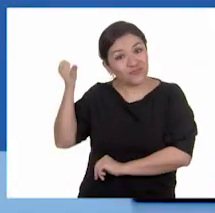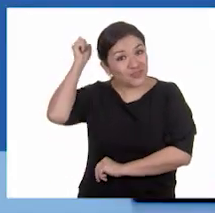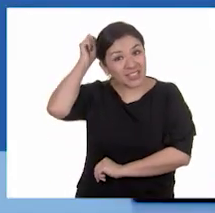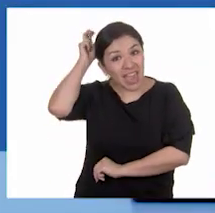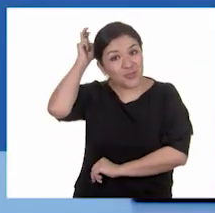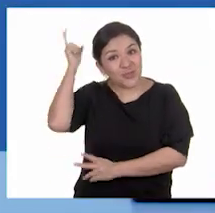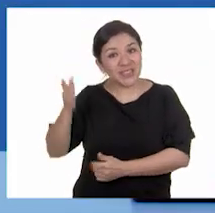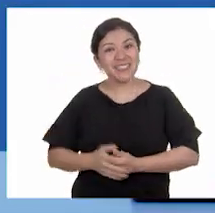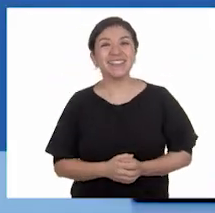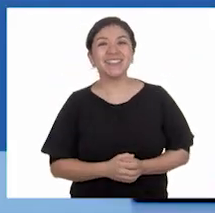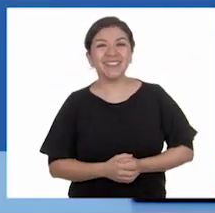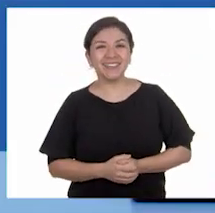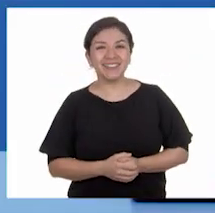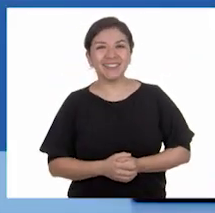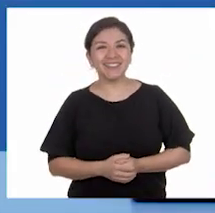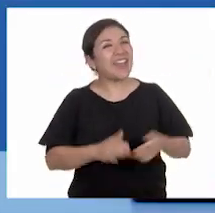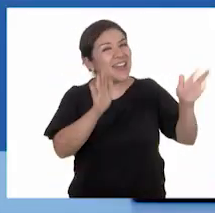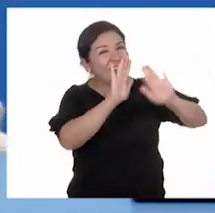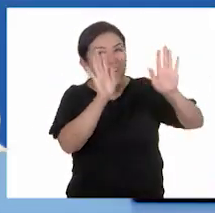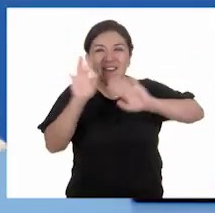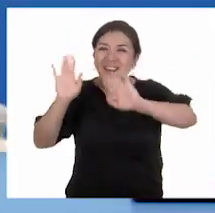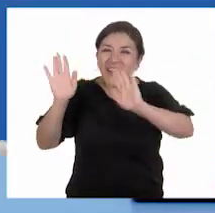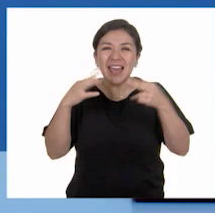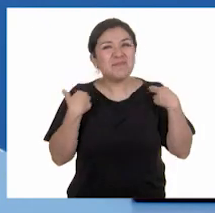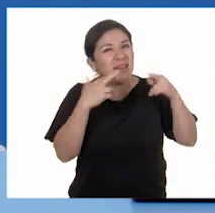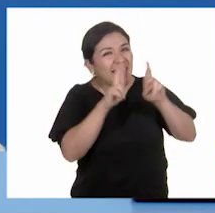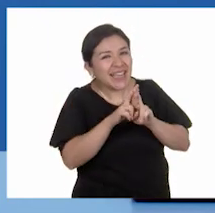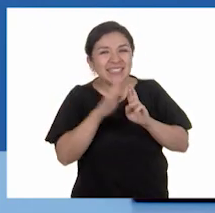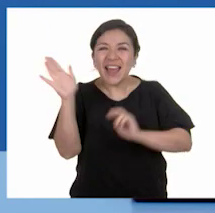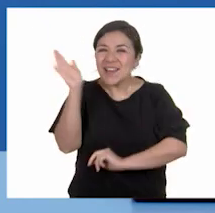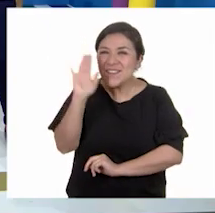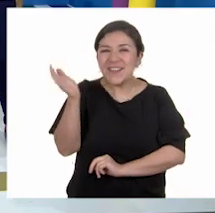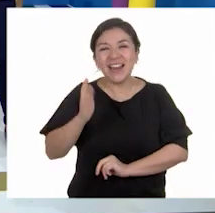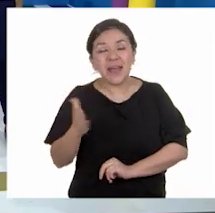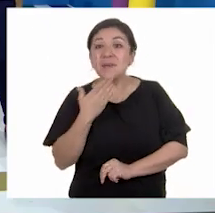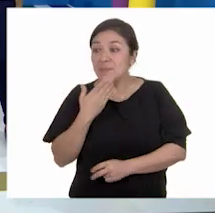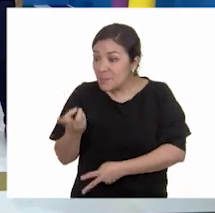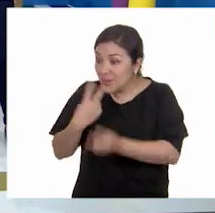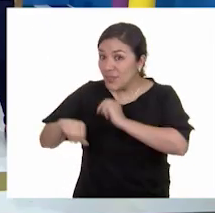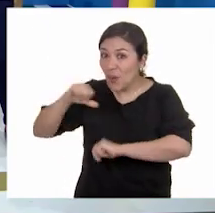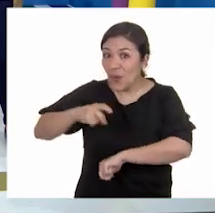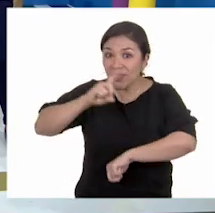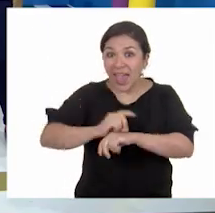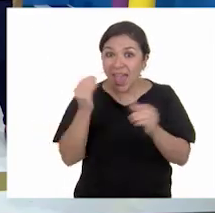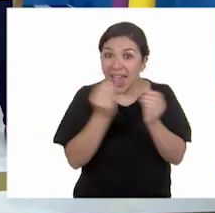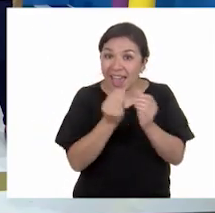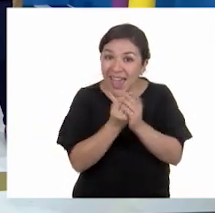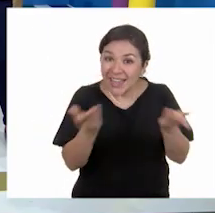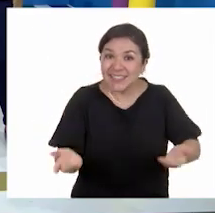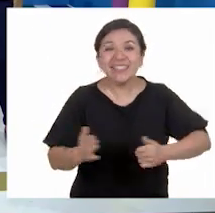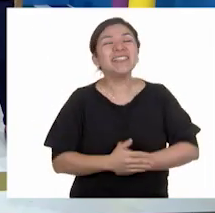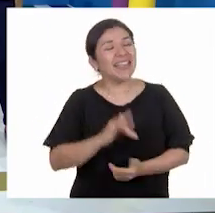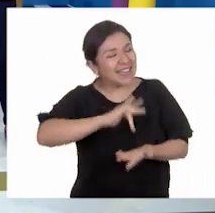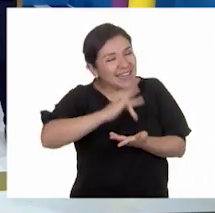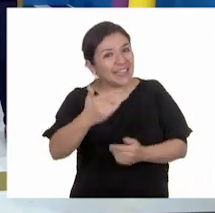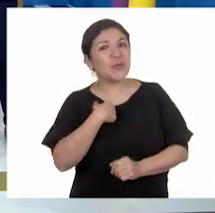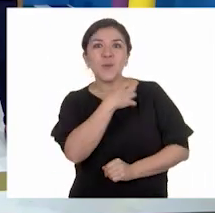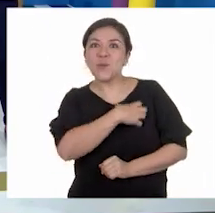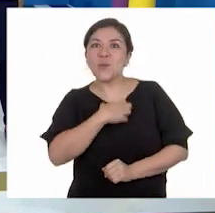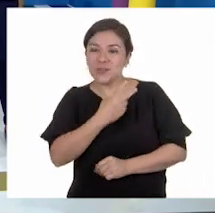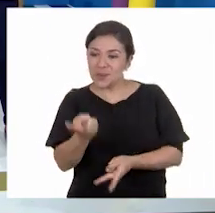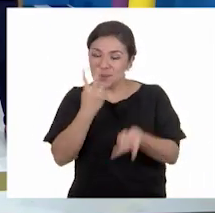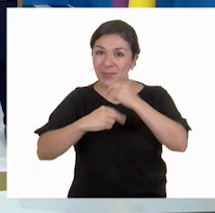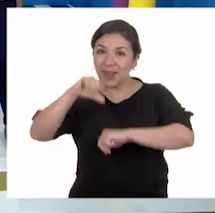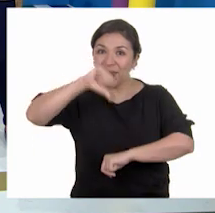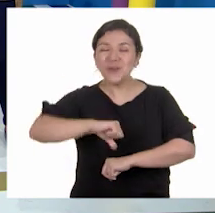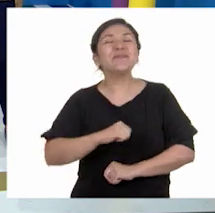Raulito. Hola, hola, hola maestra. Hola Raulito, bienvenido a nuestra clase. Gracias maestra, estoy muy contenta de estar